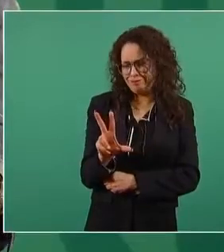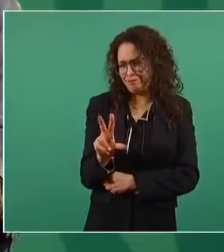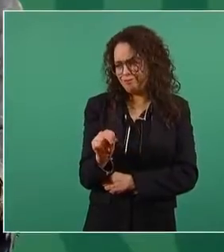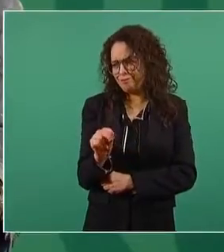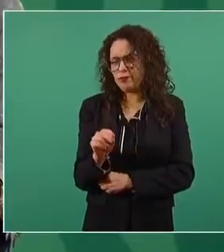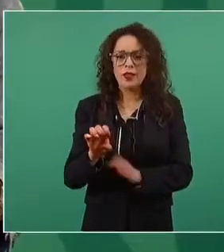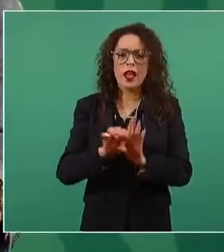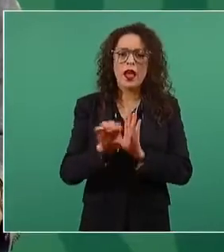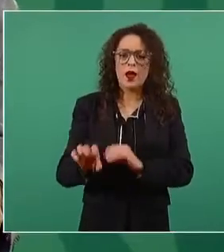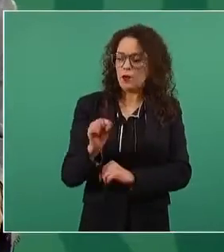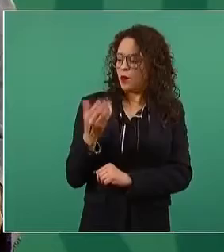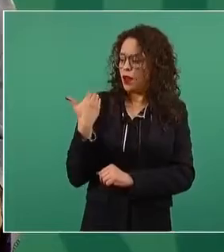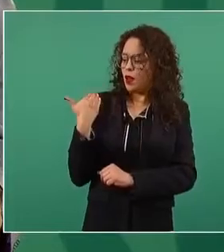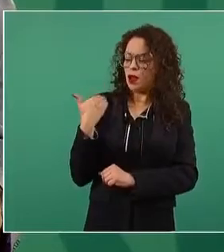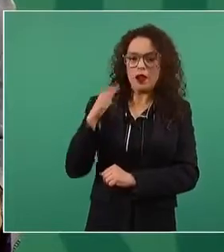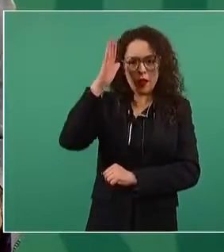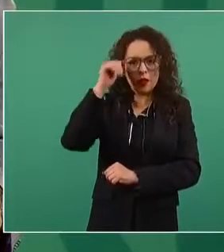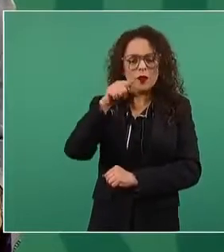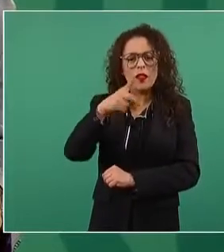que decía Claudio?